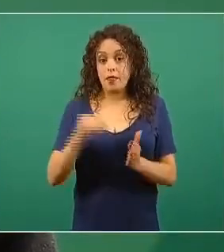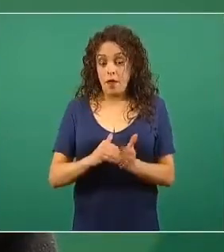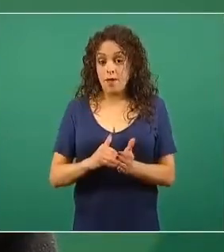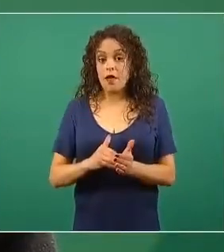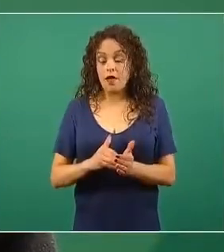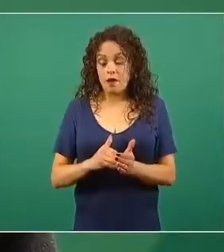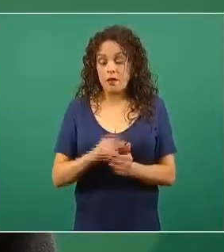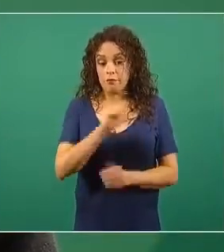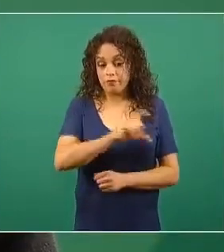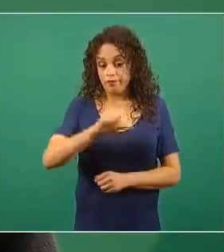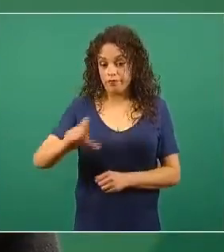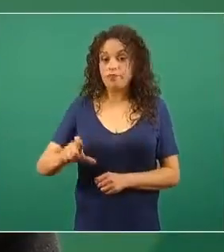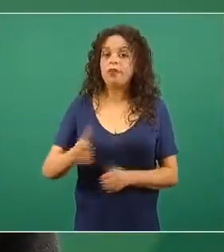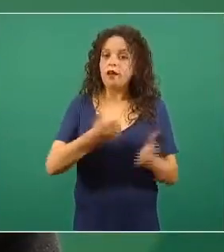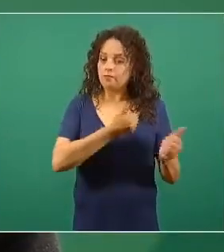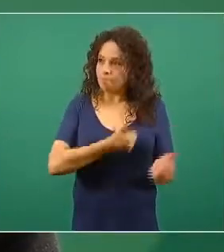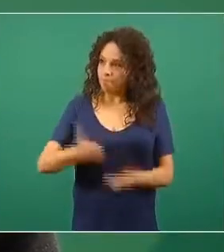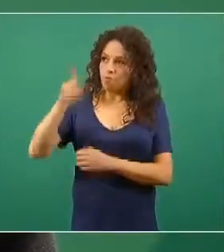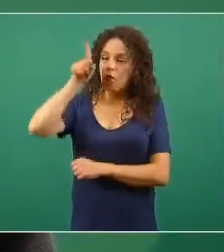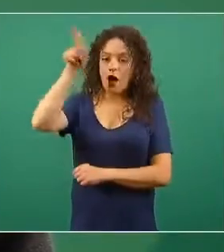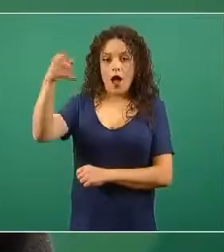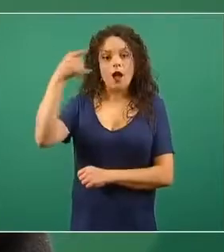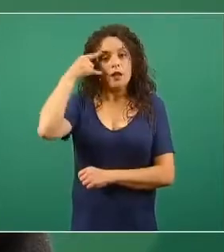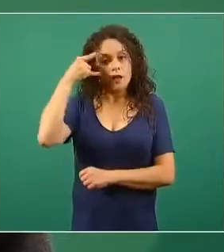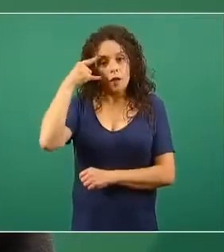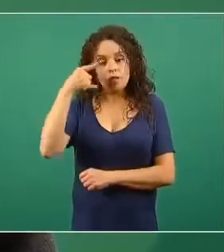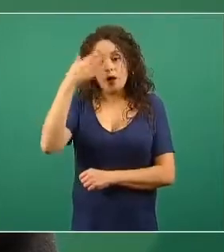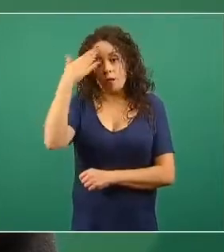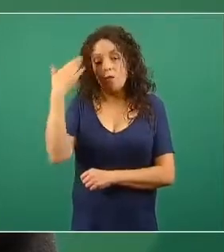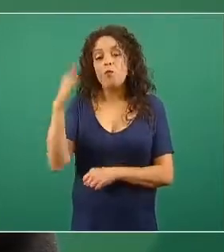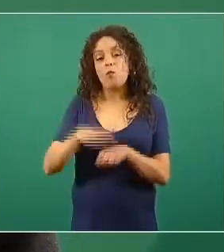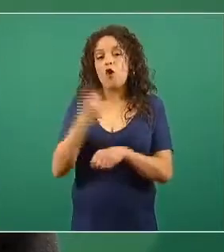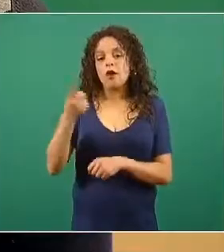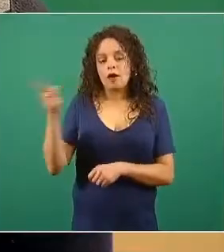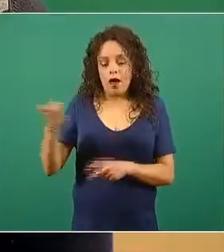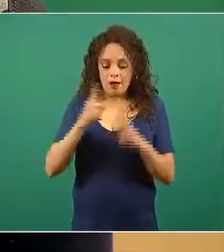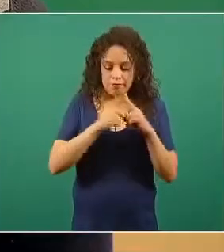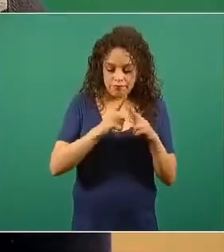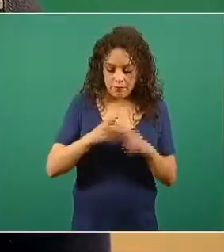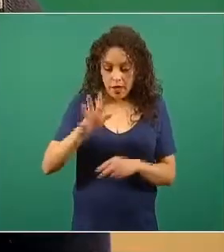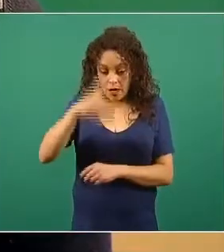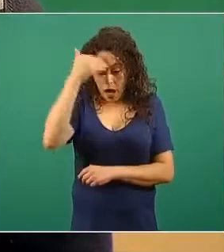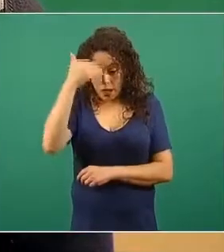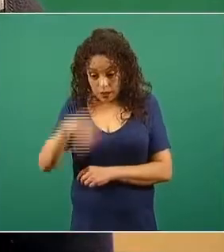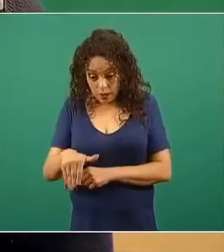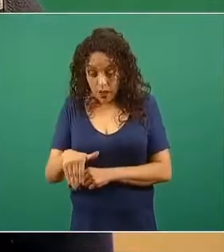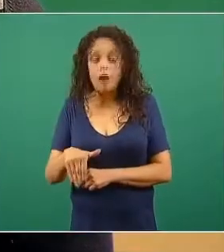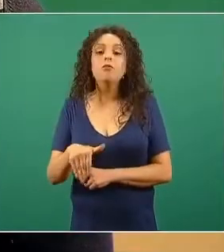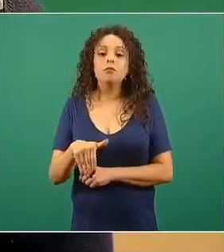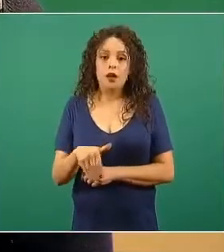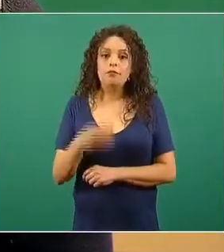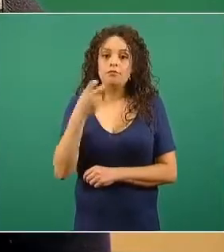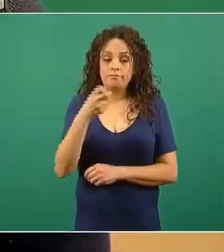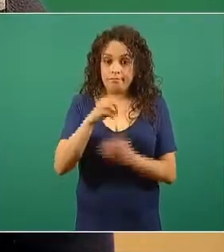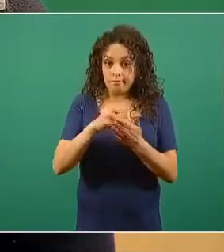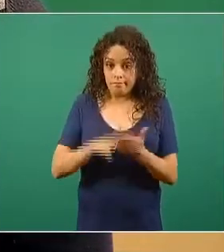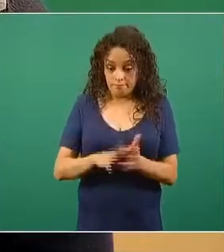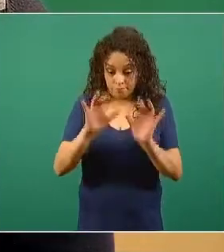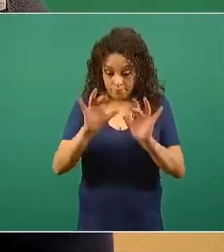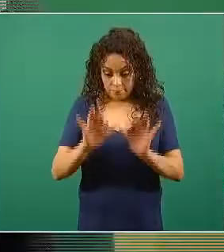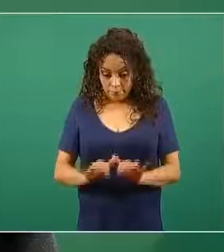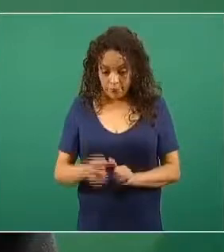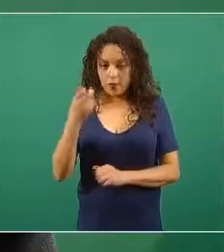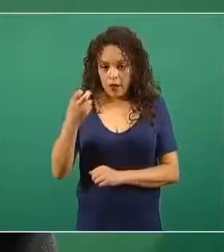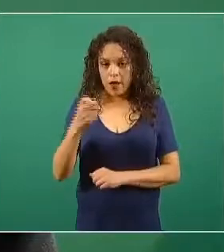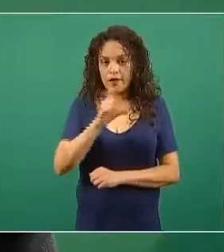enviaron a Campeche, porque se estima en función de los cálculos y en base al conocimiento que se tiene ya de estos padrones, que son las dosis